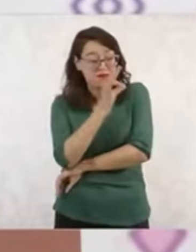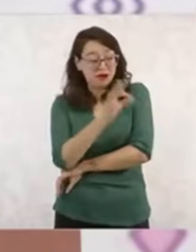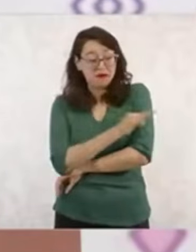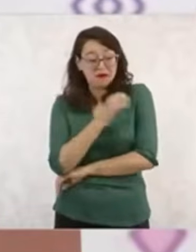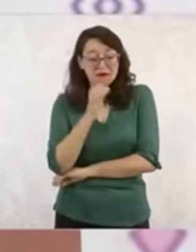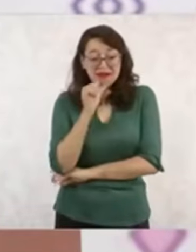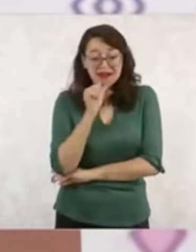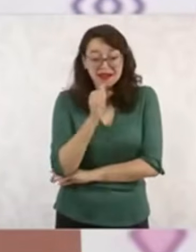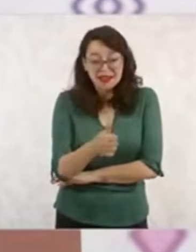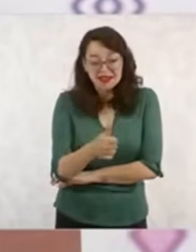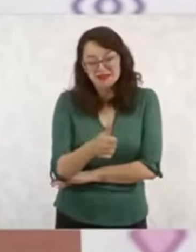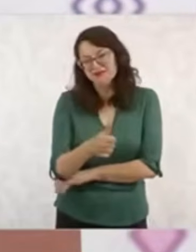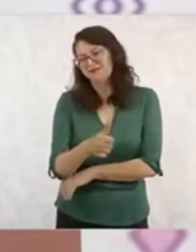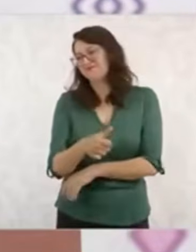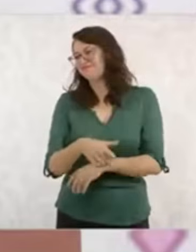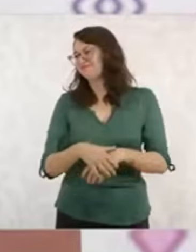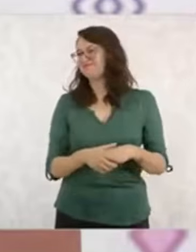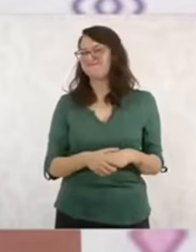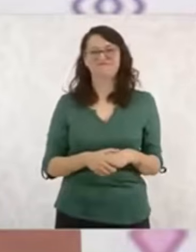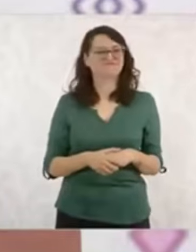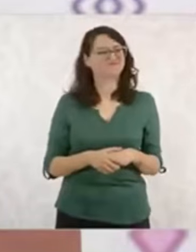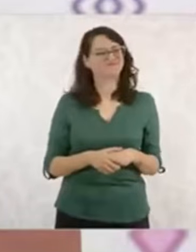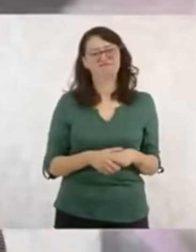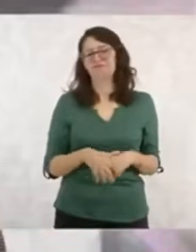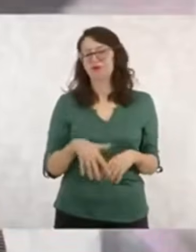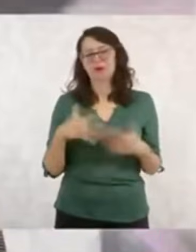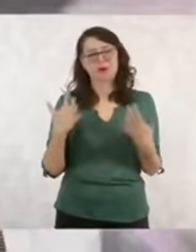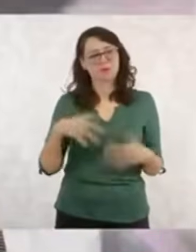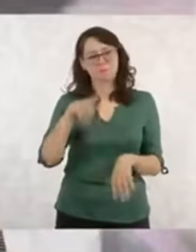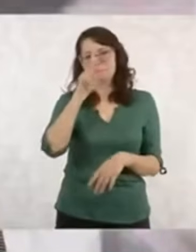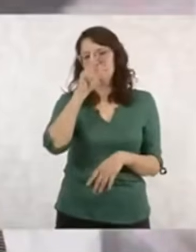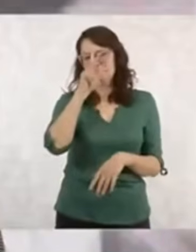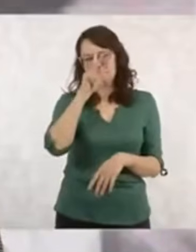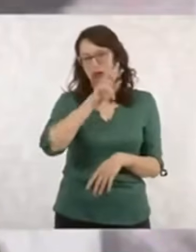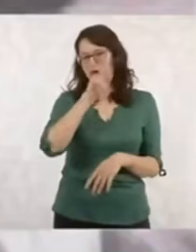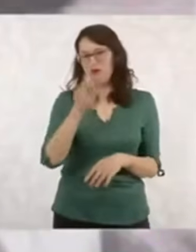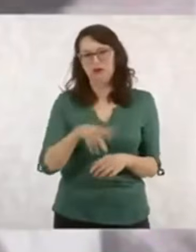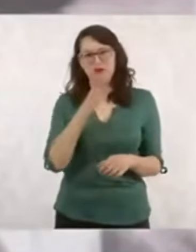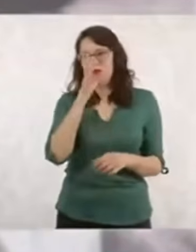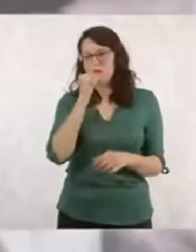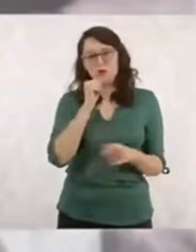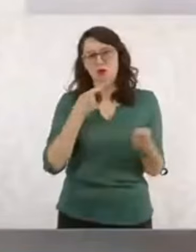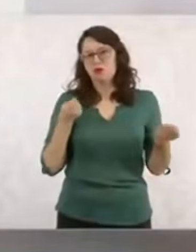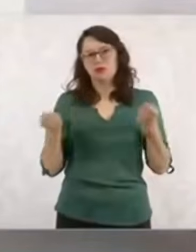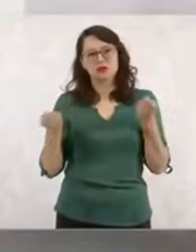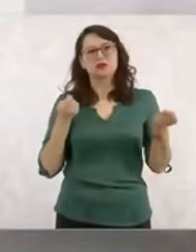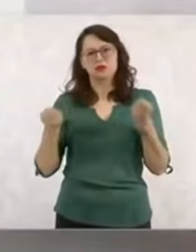se está logrando en estas 7 entidades federativas no estaría ocurriendo.